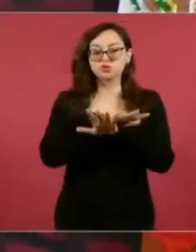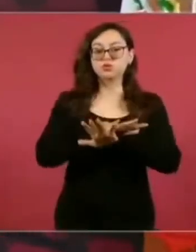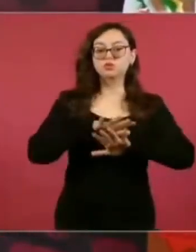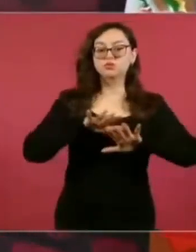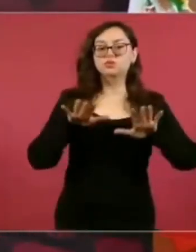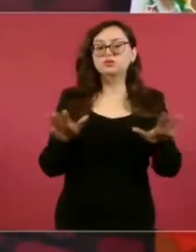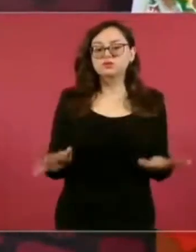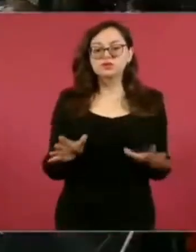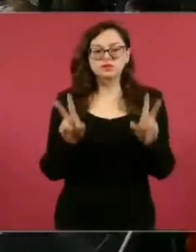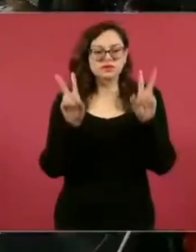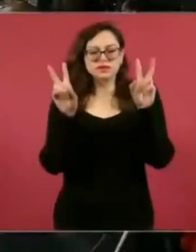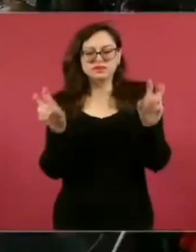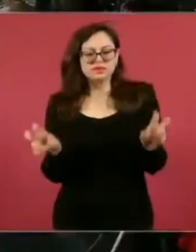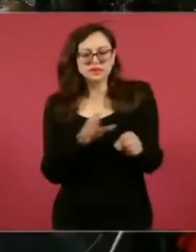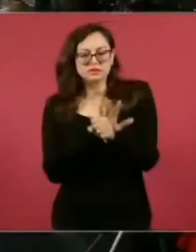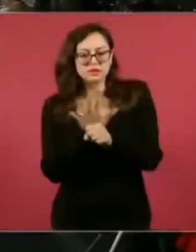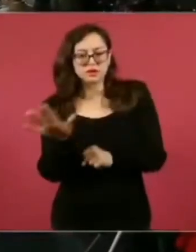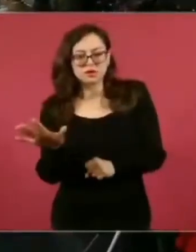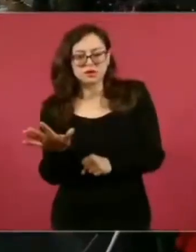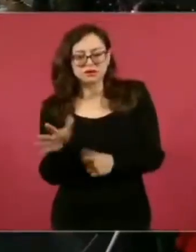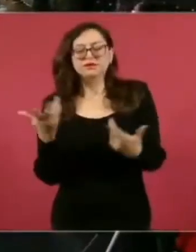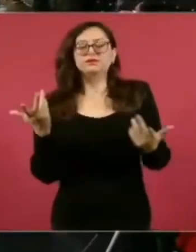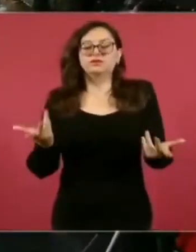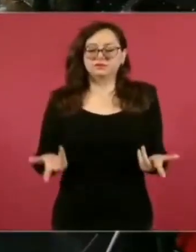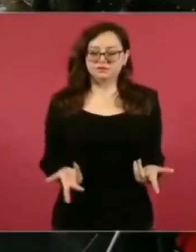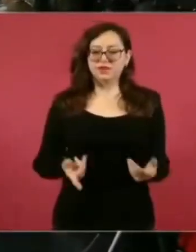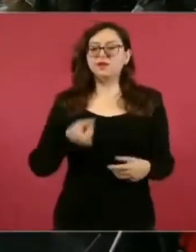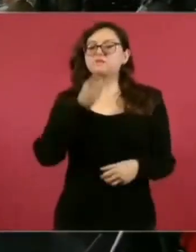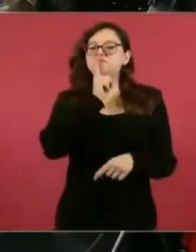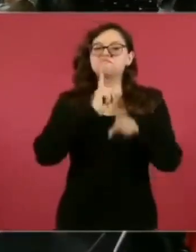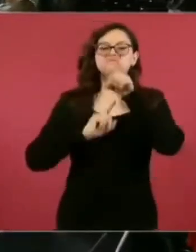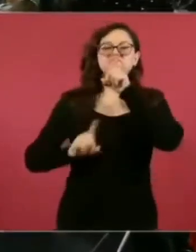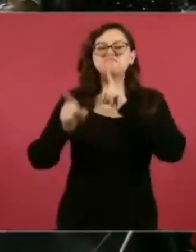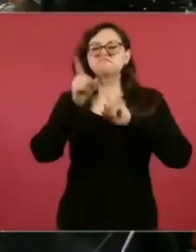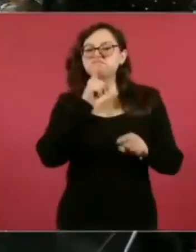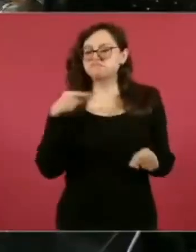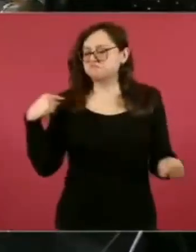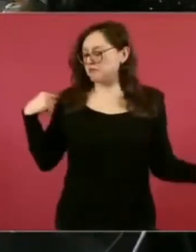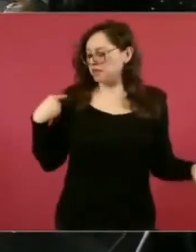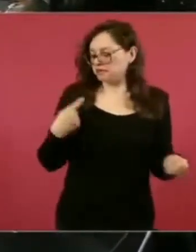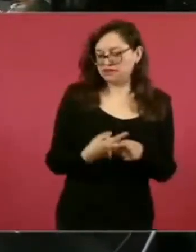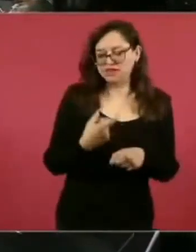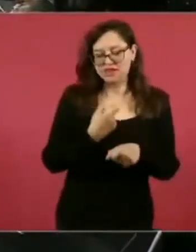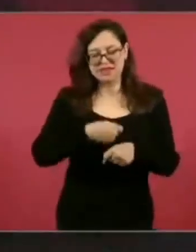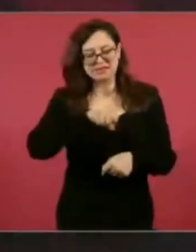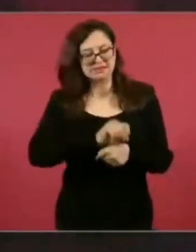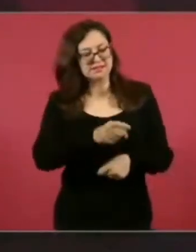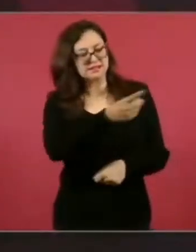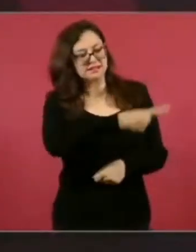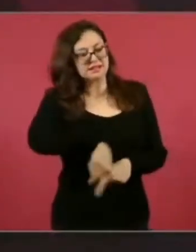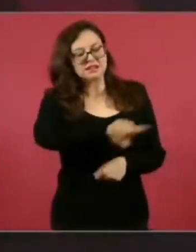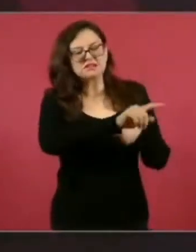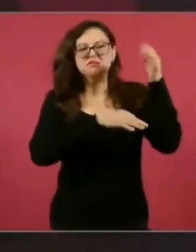sección de quién es quién en las mentiras de la semana,